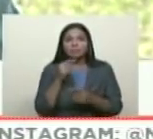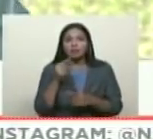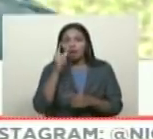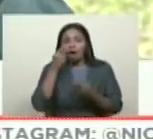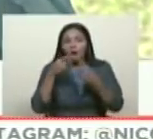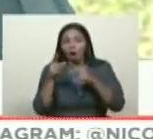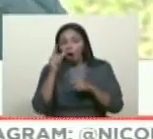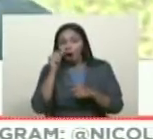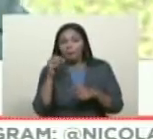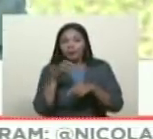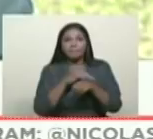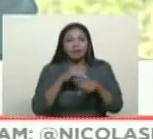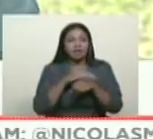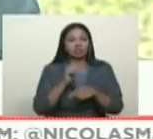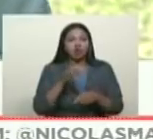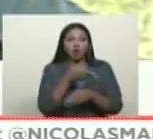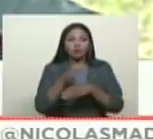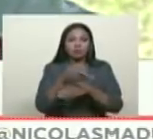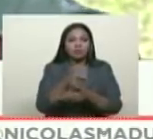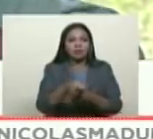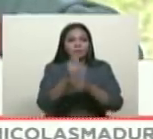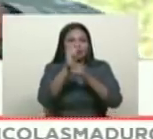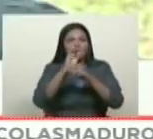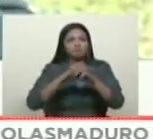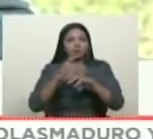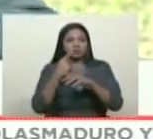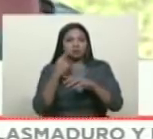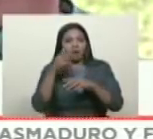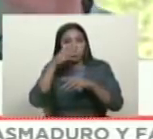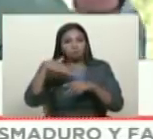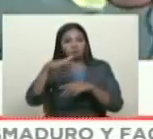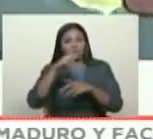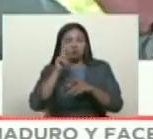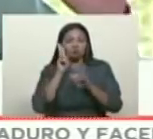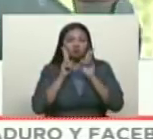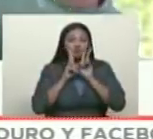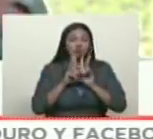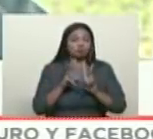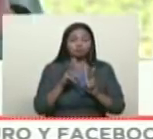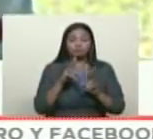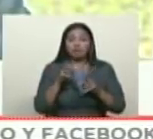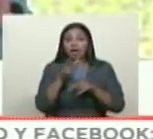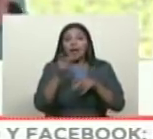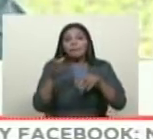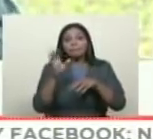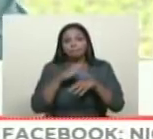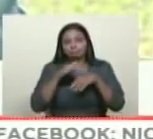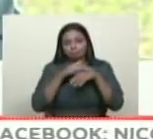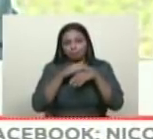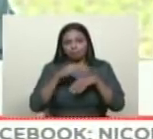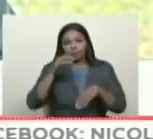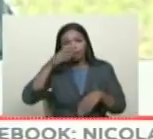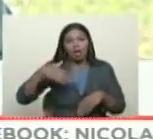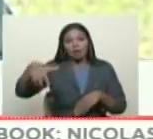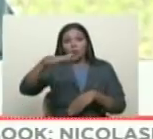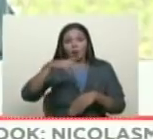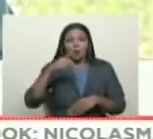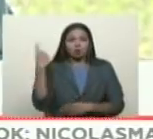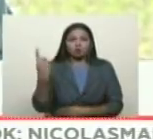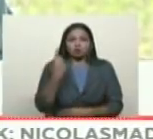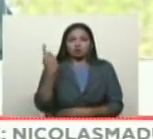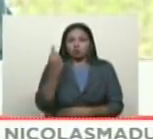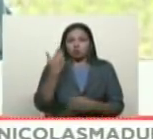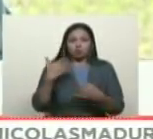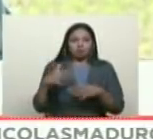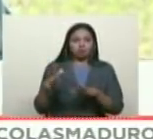Dante Rivas, ministro de Pesca. Porque si no, el pueblo queda huérfano. huérfano. No vamos a dejar huérfano a nadie.